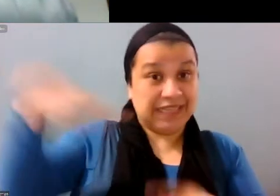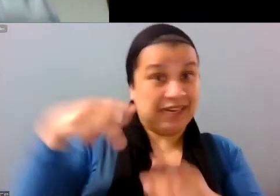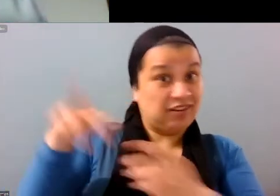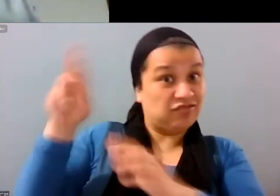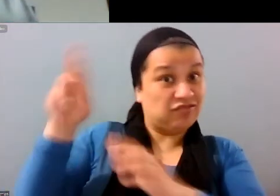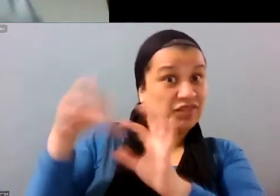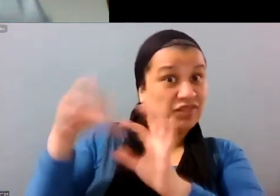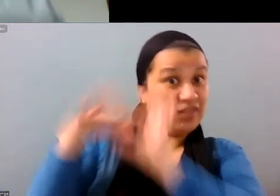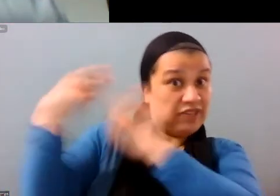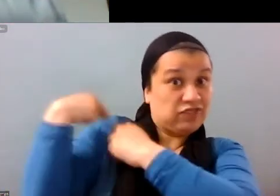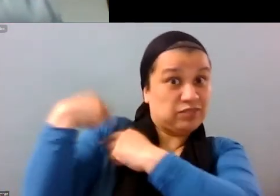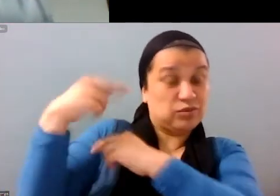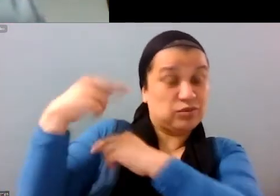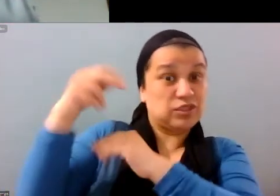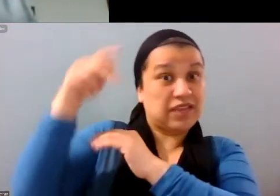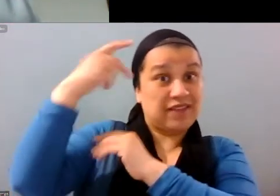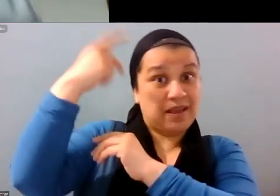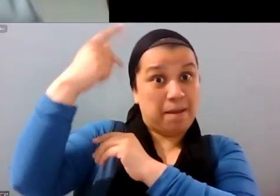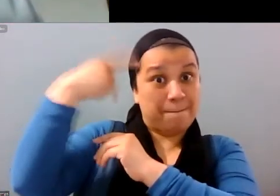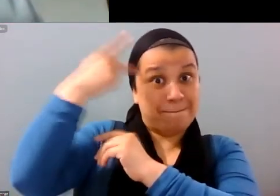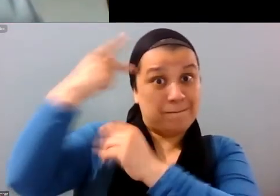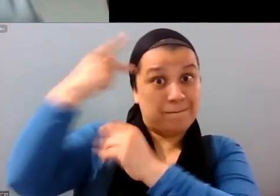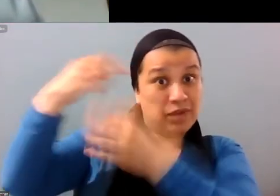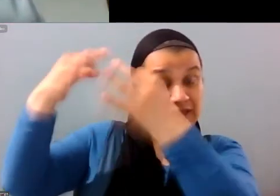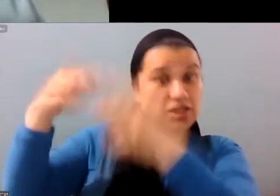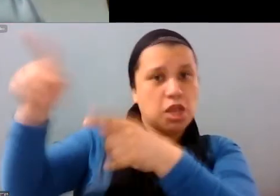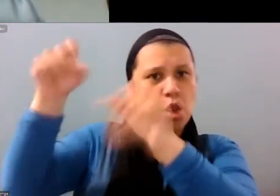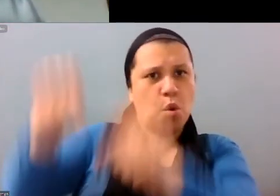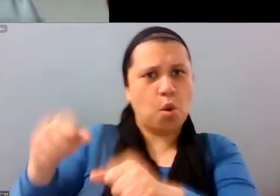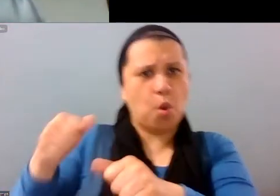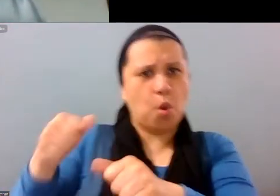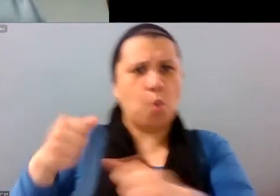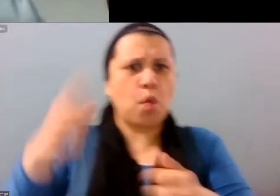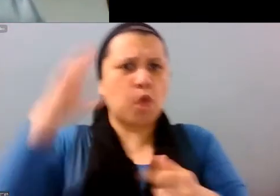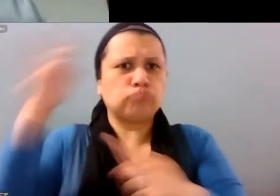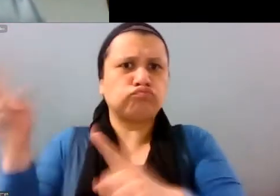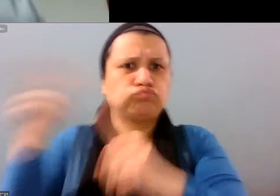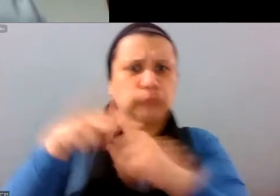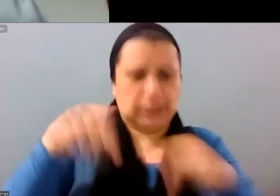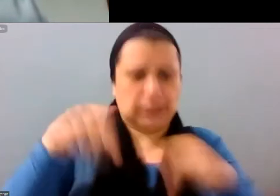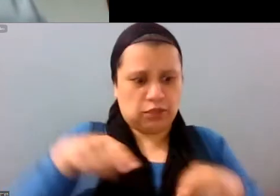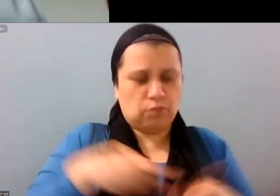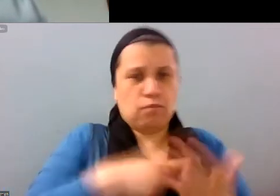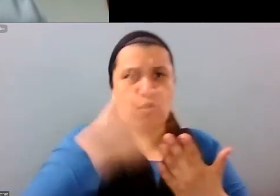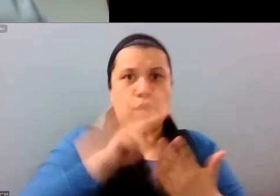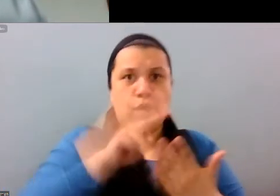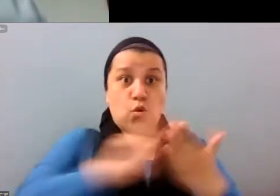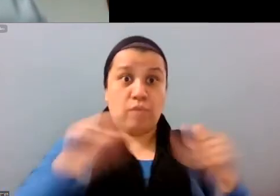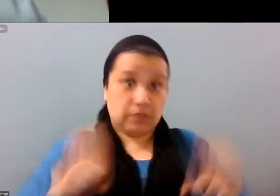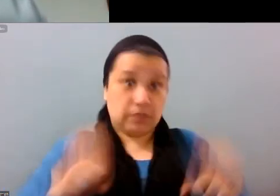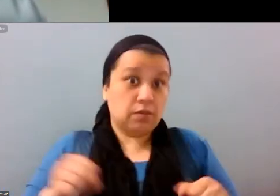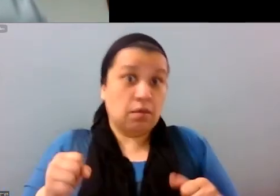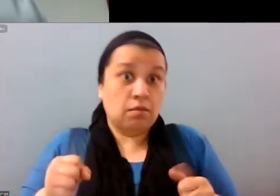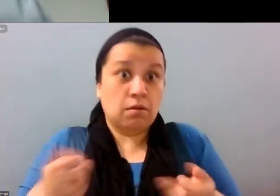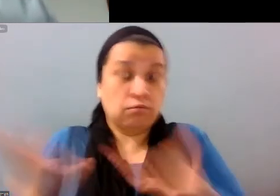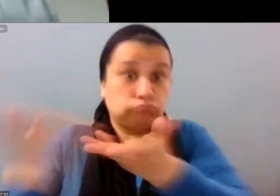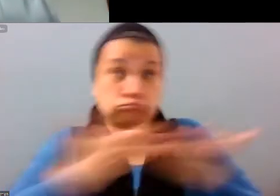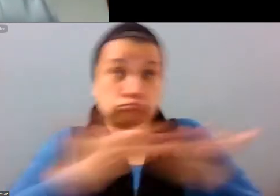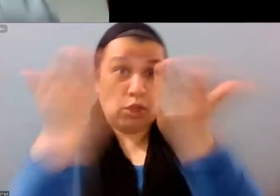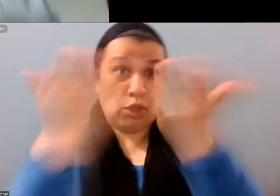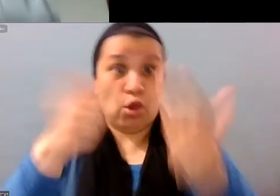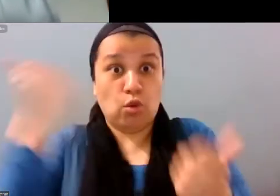cumplan funciones estratégicas puedan llevar estas y otros programas de la universidad porque en tanto usted está vinculado con un aprendizaje a distancia también